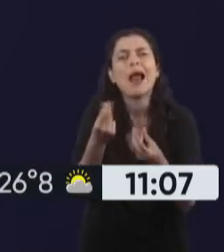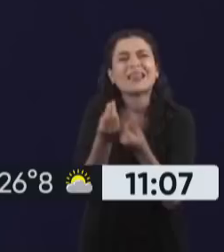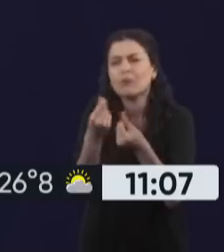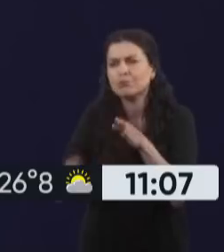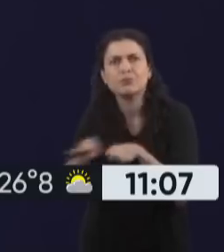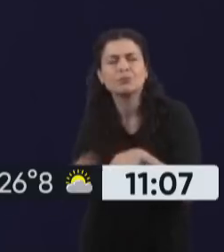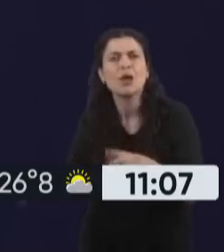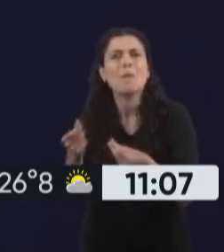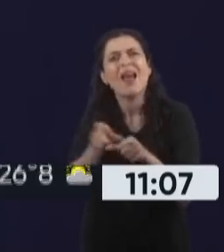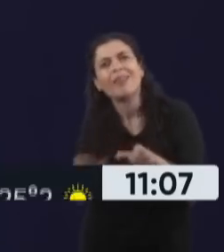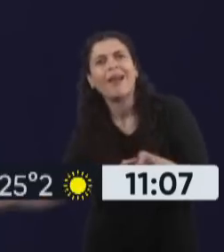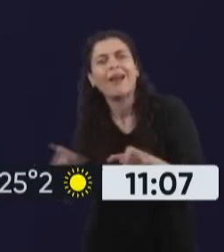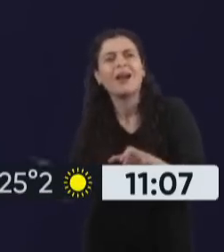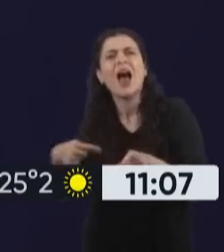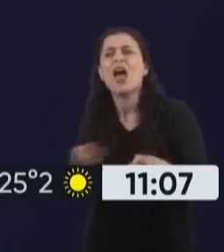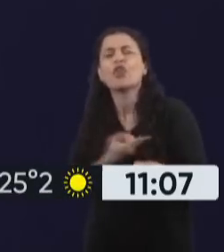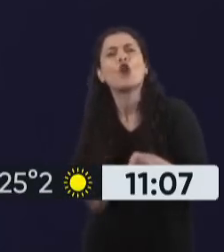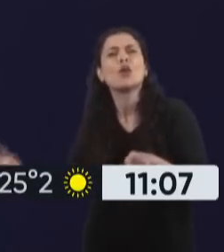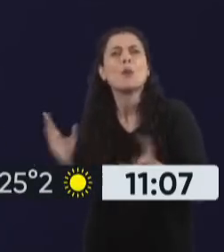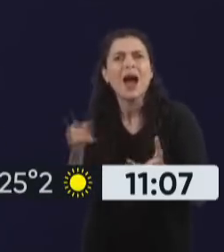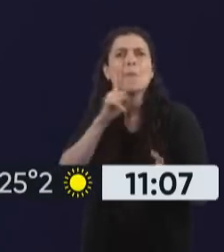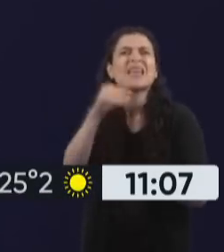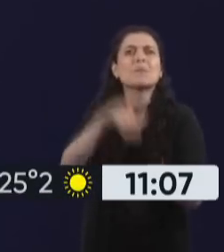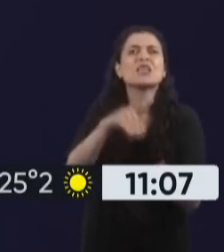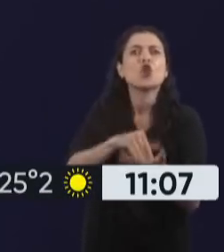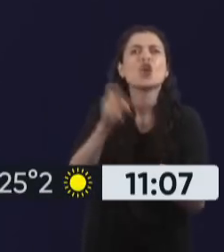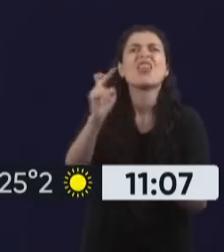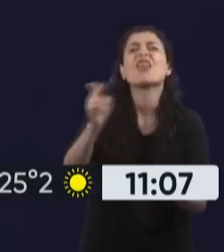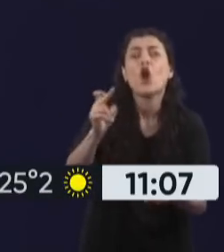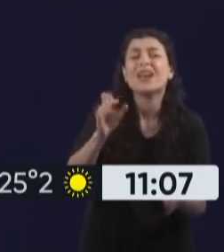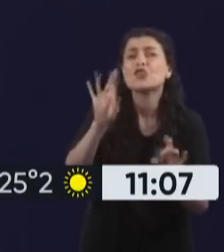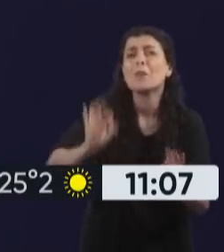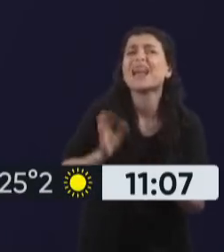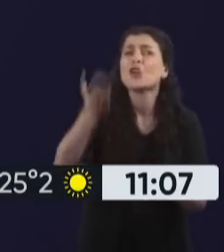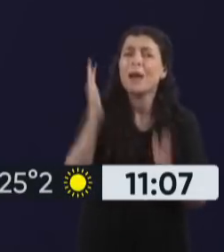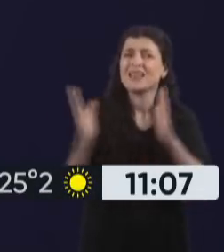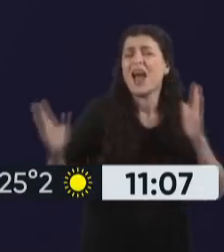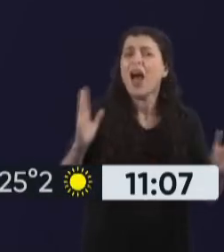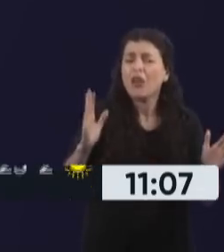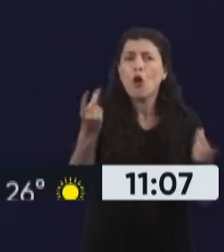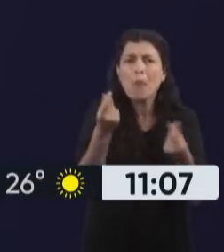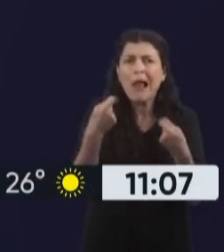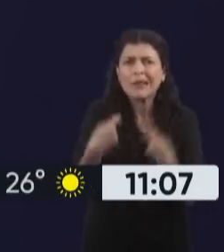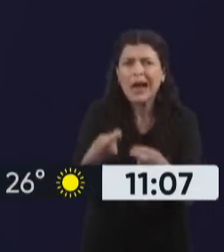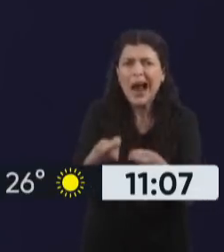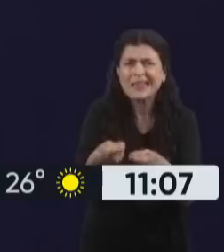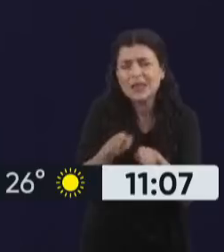$1.000 millones solo en el año 2023. También casos